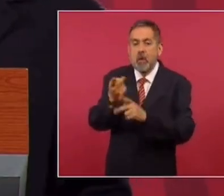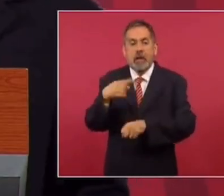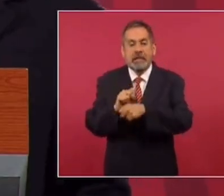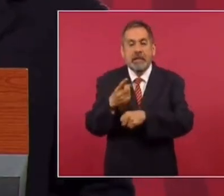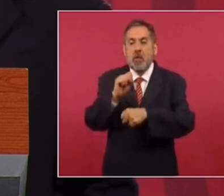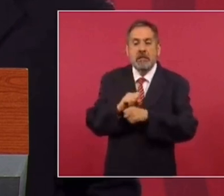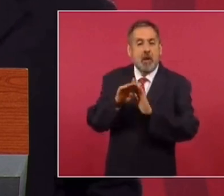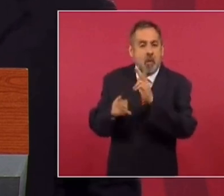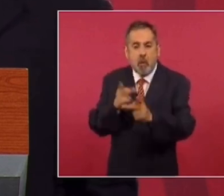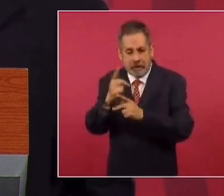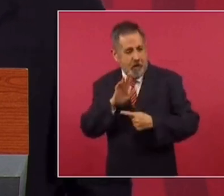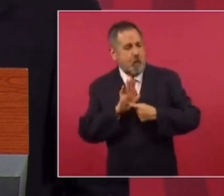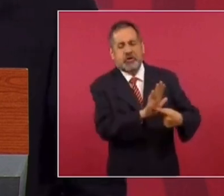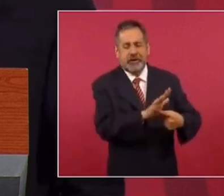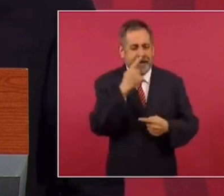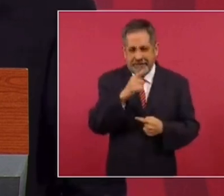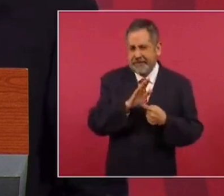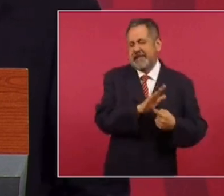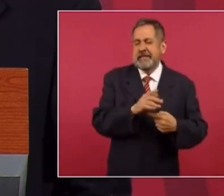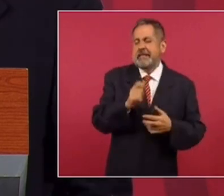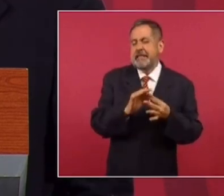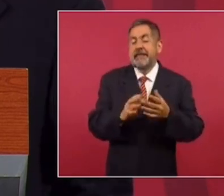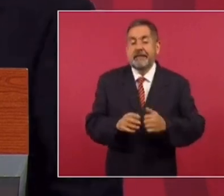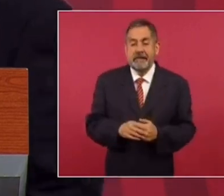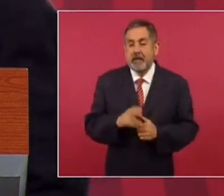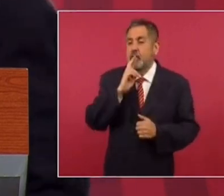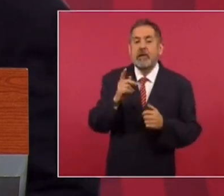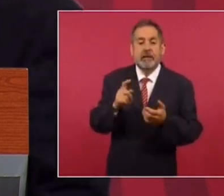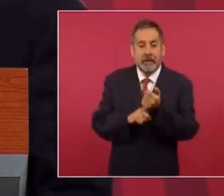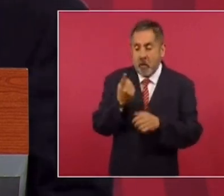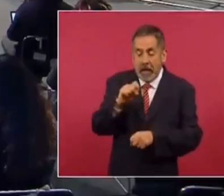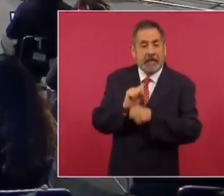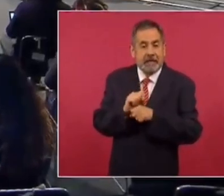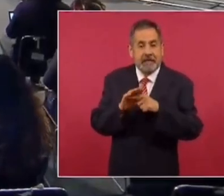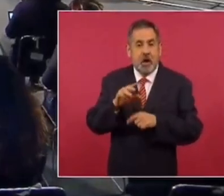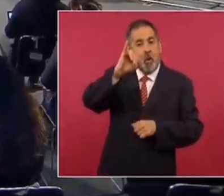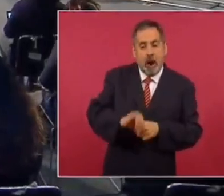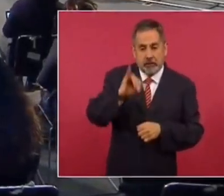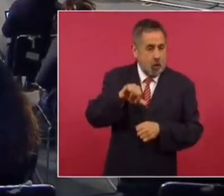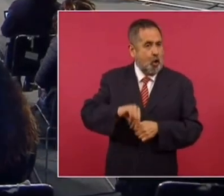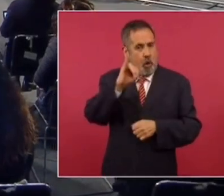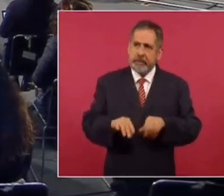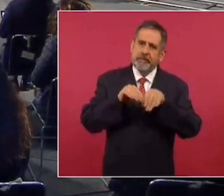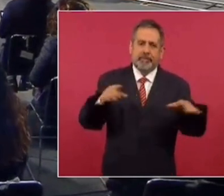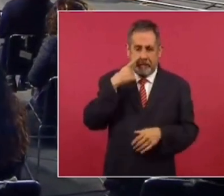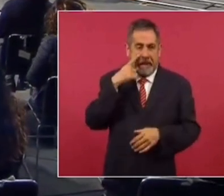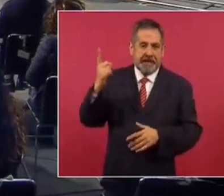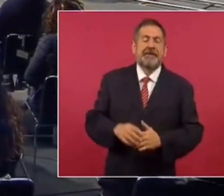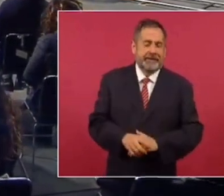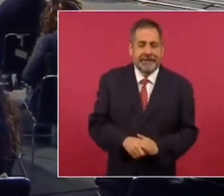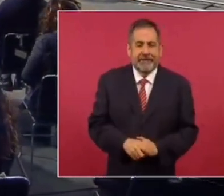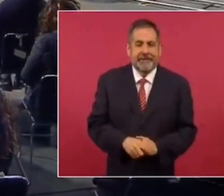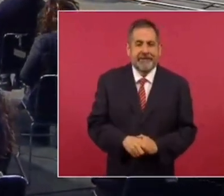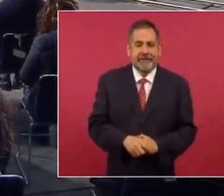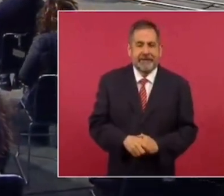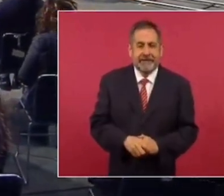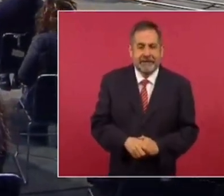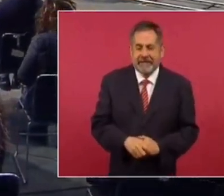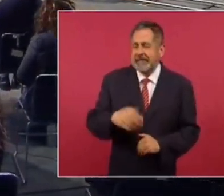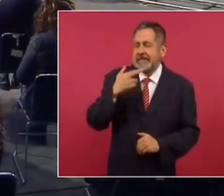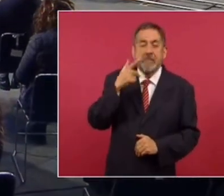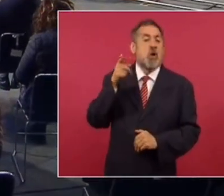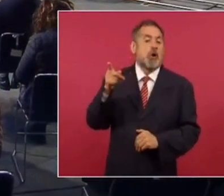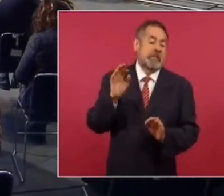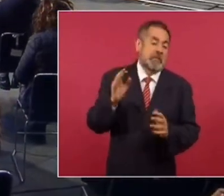semanal. Les voy a mostrar el resultado de la encuesta semanal todos los jueves. Hoy es jueves. Es la